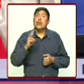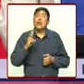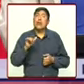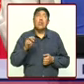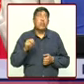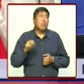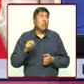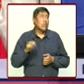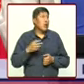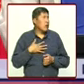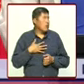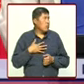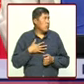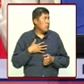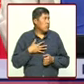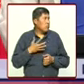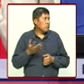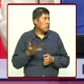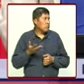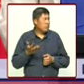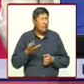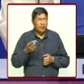Bueno, este último año